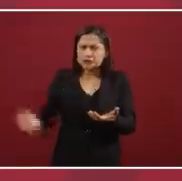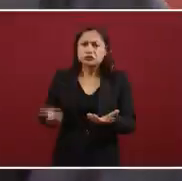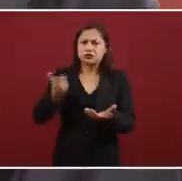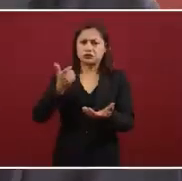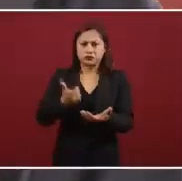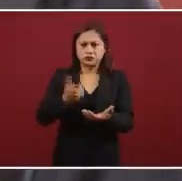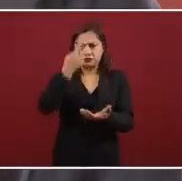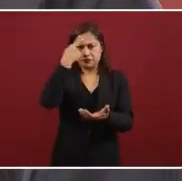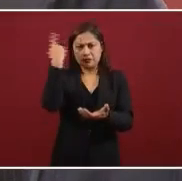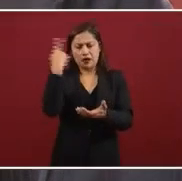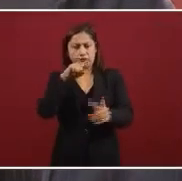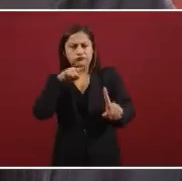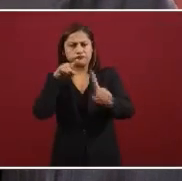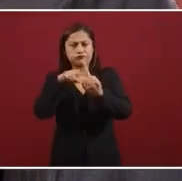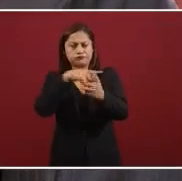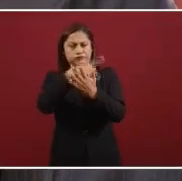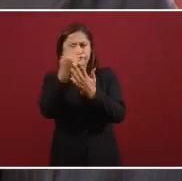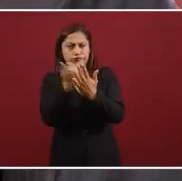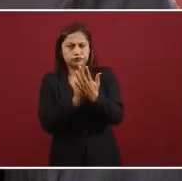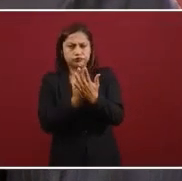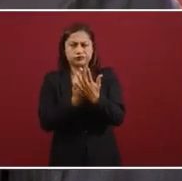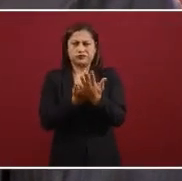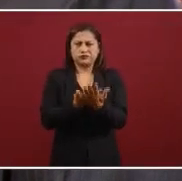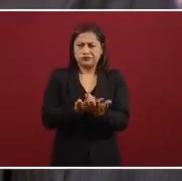Eso es general.